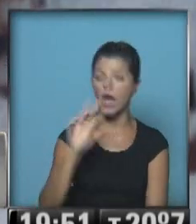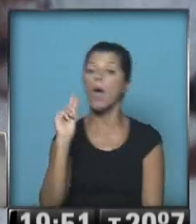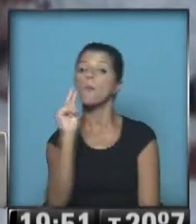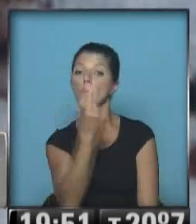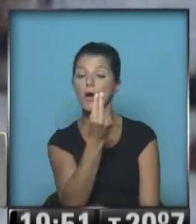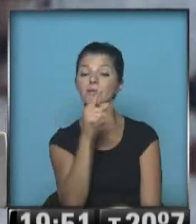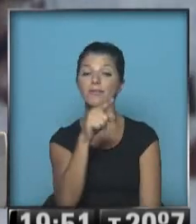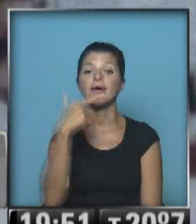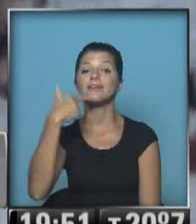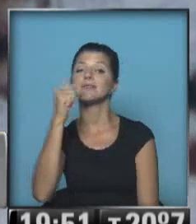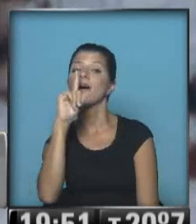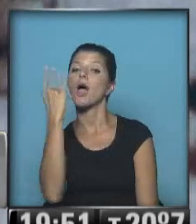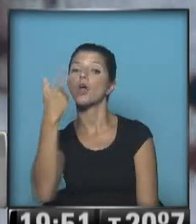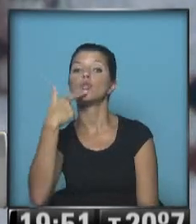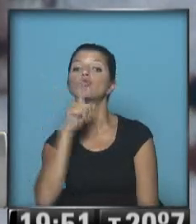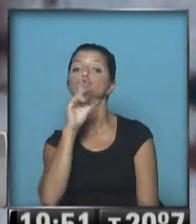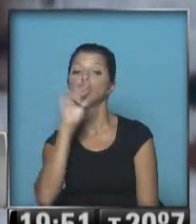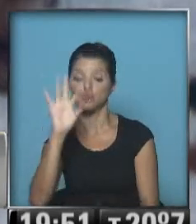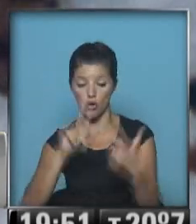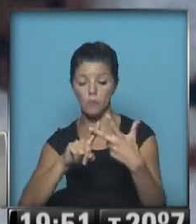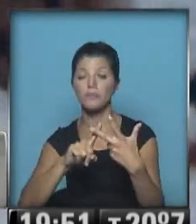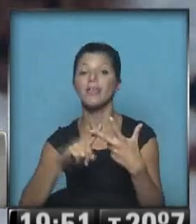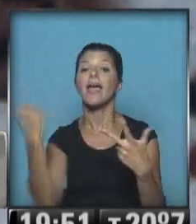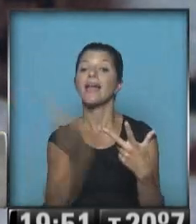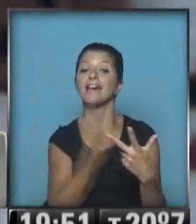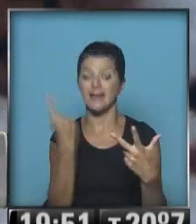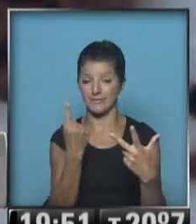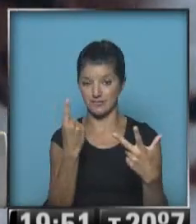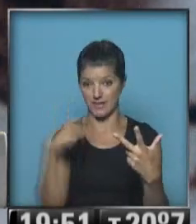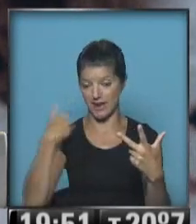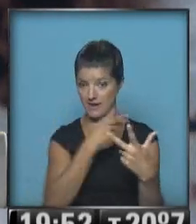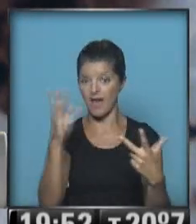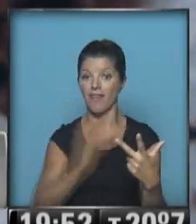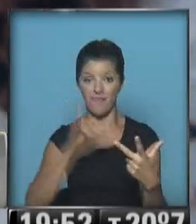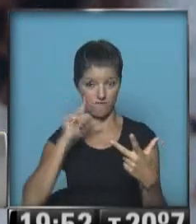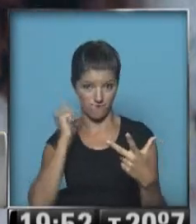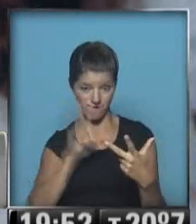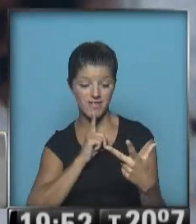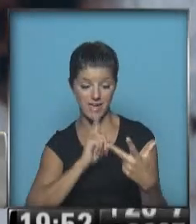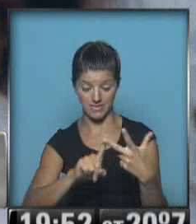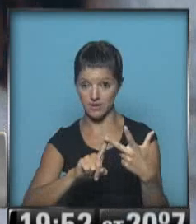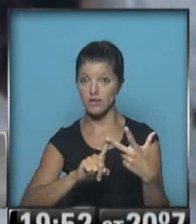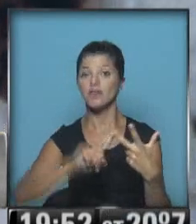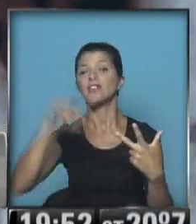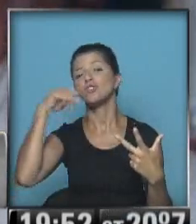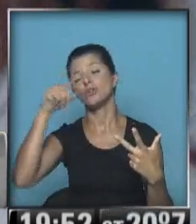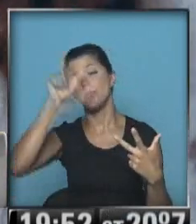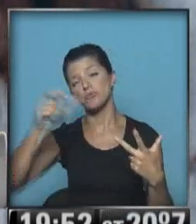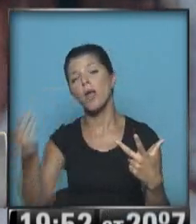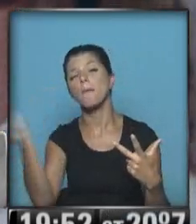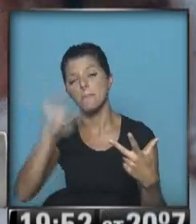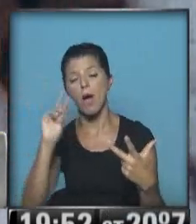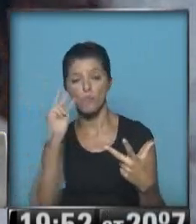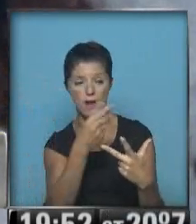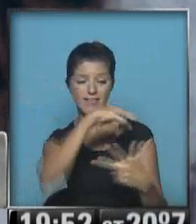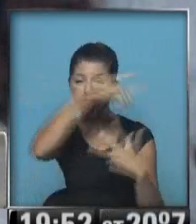señor salustro el gerente general de Fiat en Argentina y muchos muchos otros